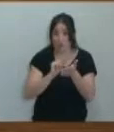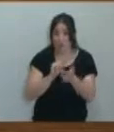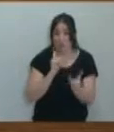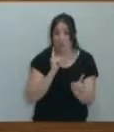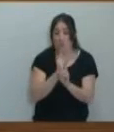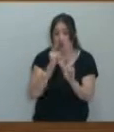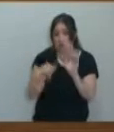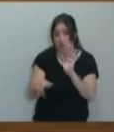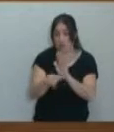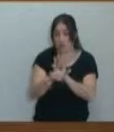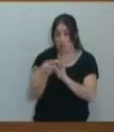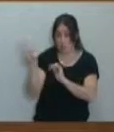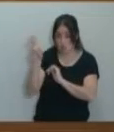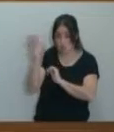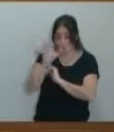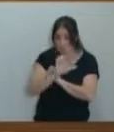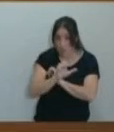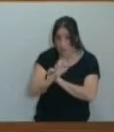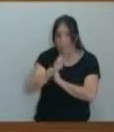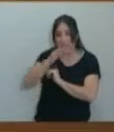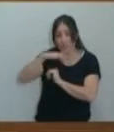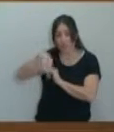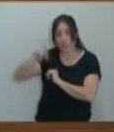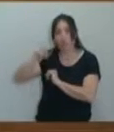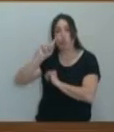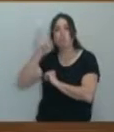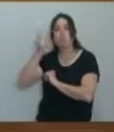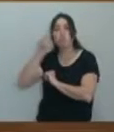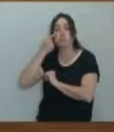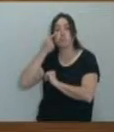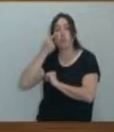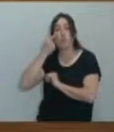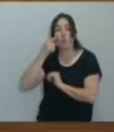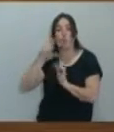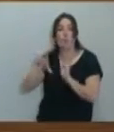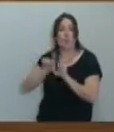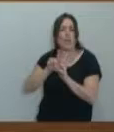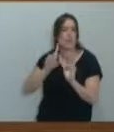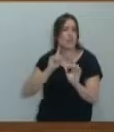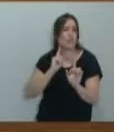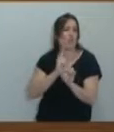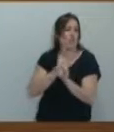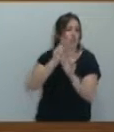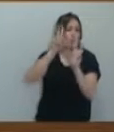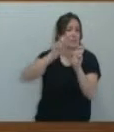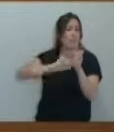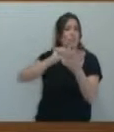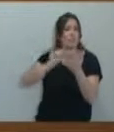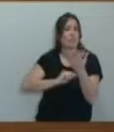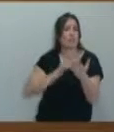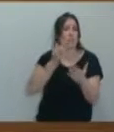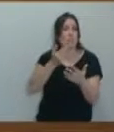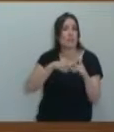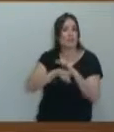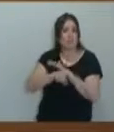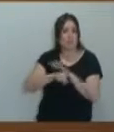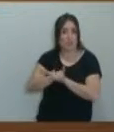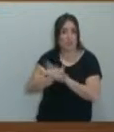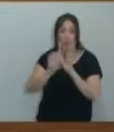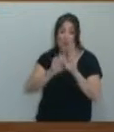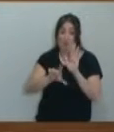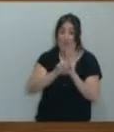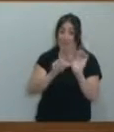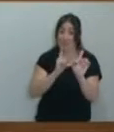Unión Europea ha detectado irregularidades en la contratación y en la gestión. Pero es que las irregularidades en la